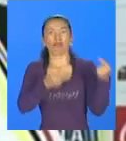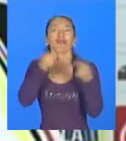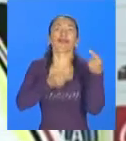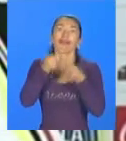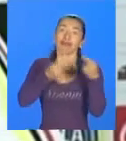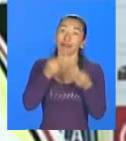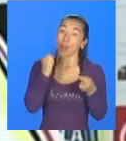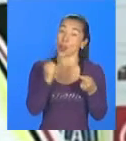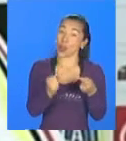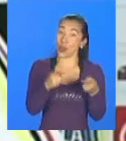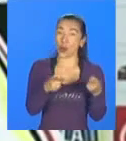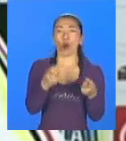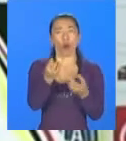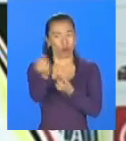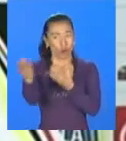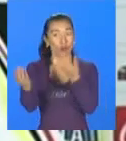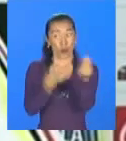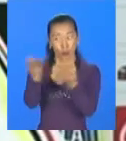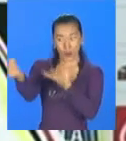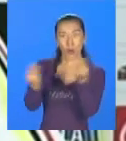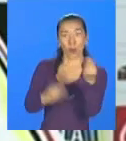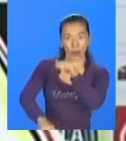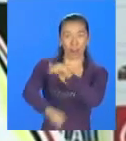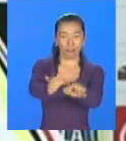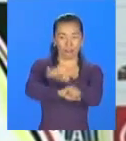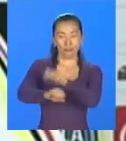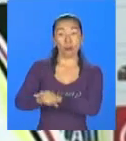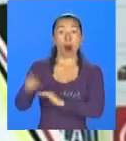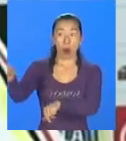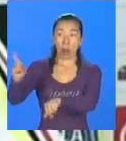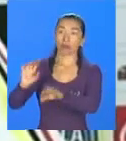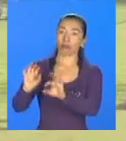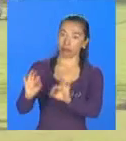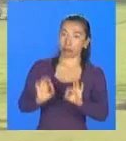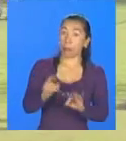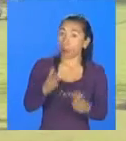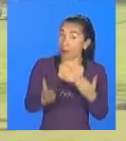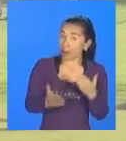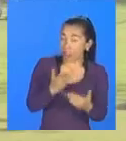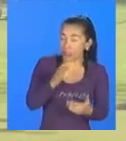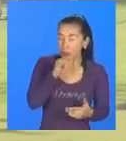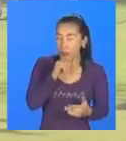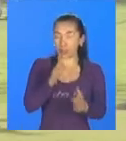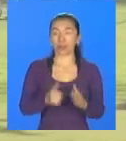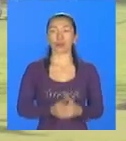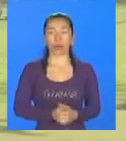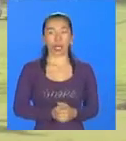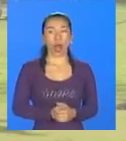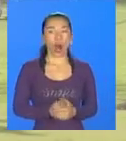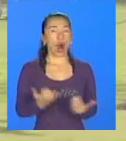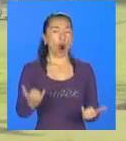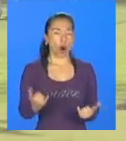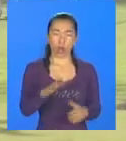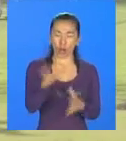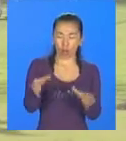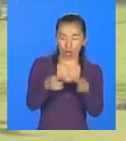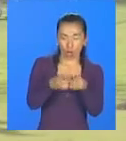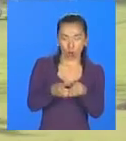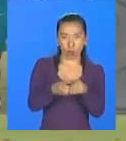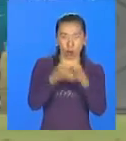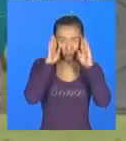a muchas selecciones en un gran momento y eso hace que sea más difícil la unión ha sido clave en la concentración del equipo que afronta un